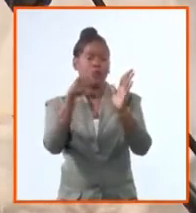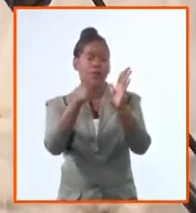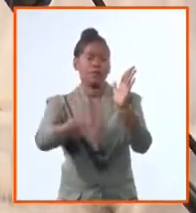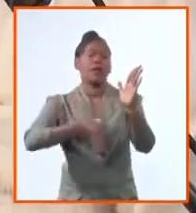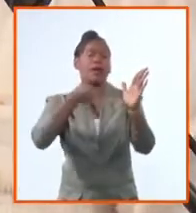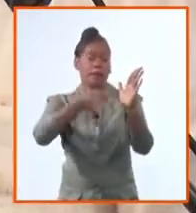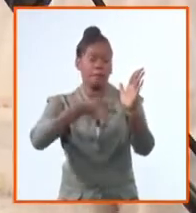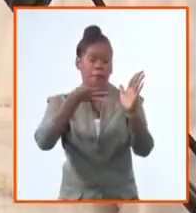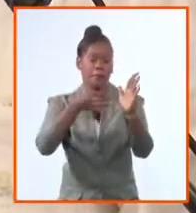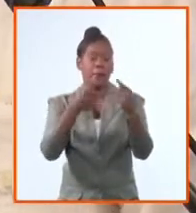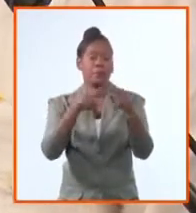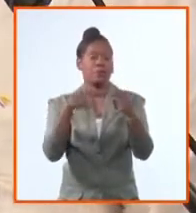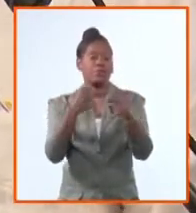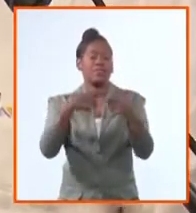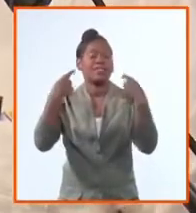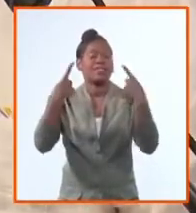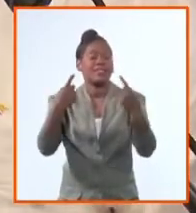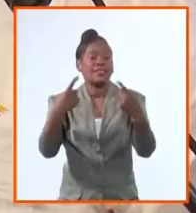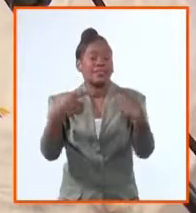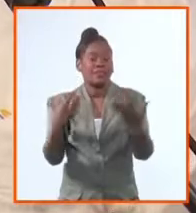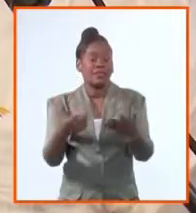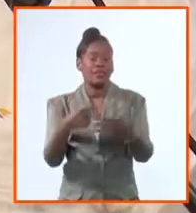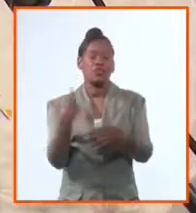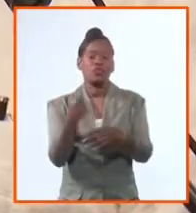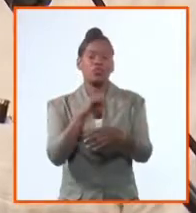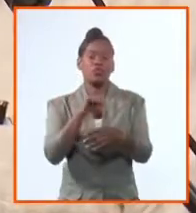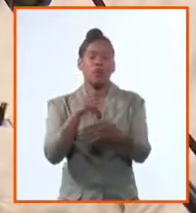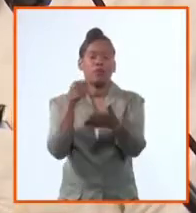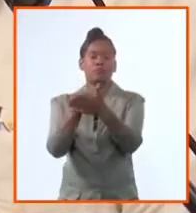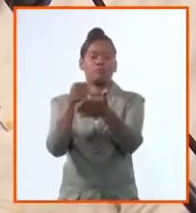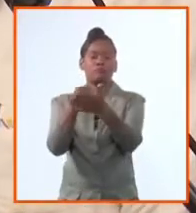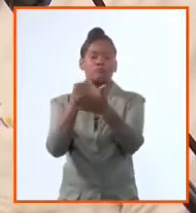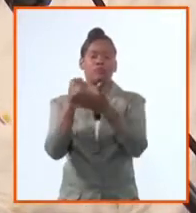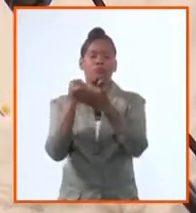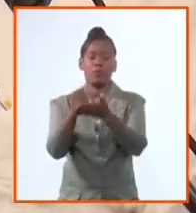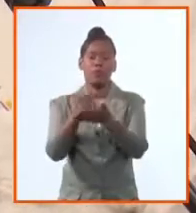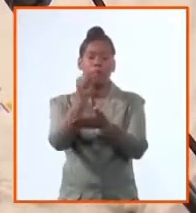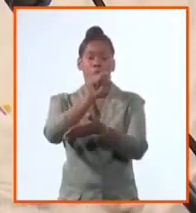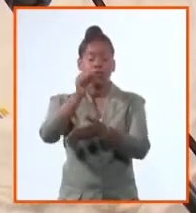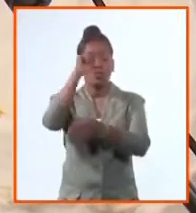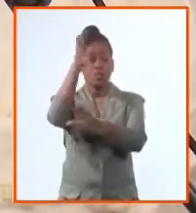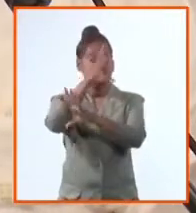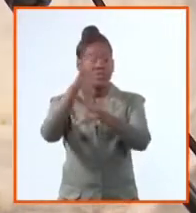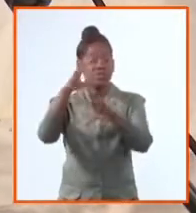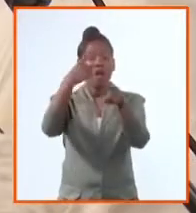desafiar a los científicos a creatividad en los instrumentos financieros.